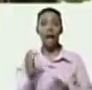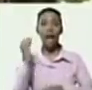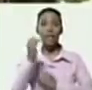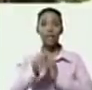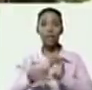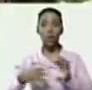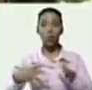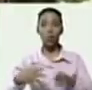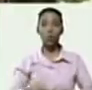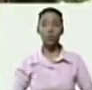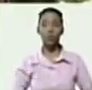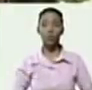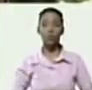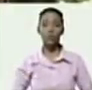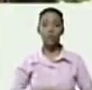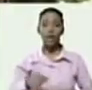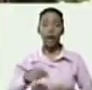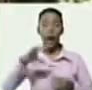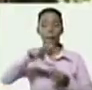La pluma de oro